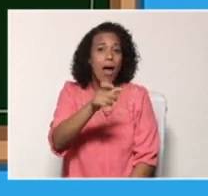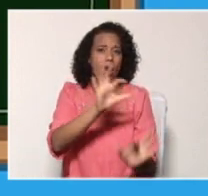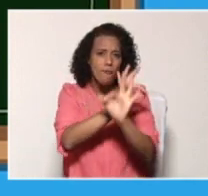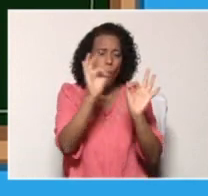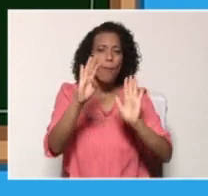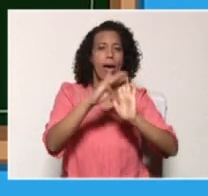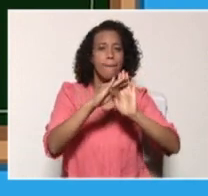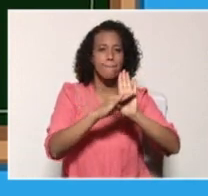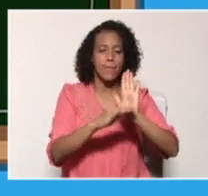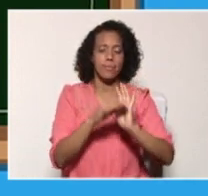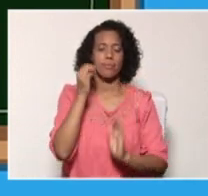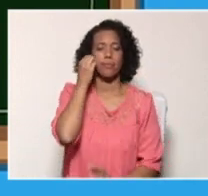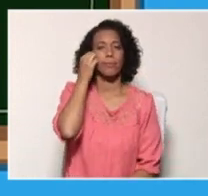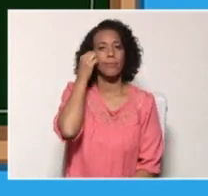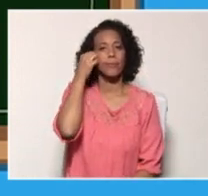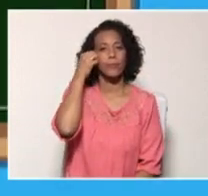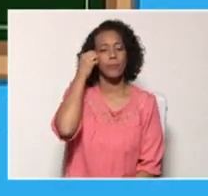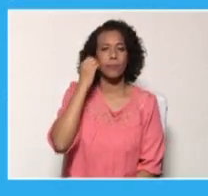estas medidas.